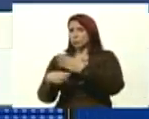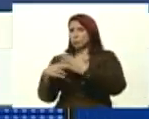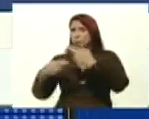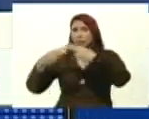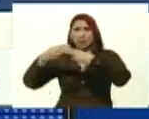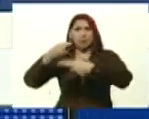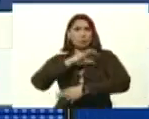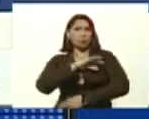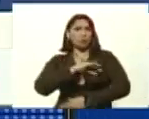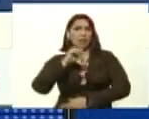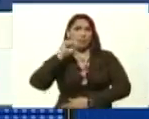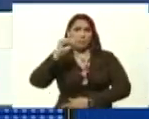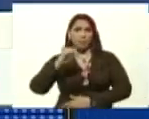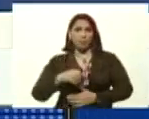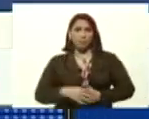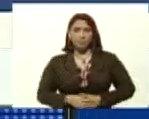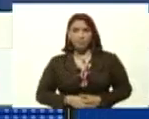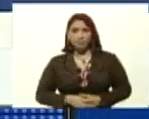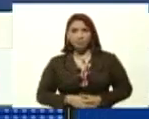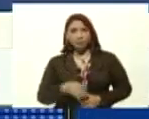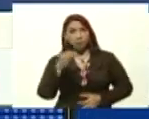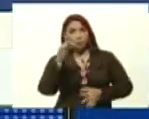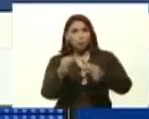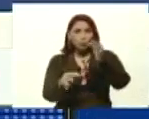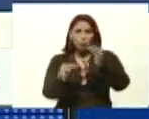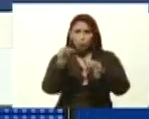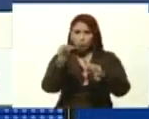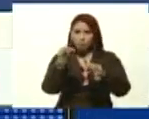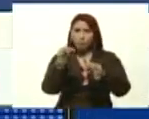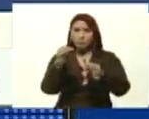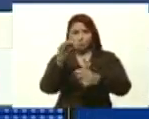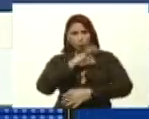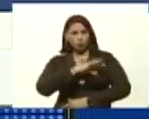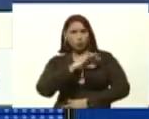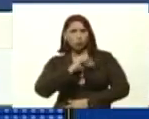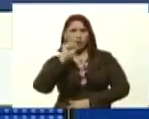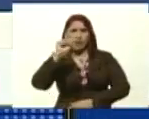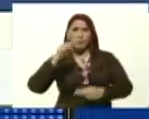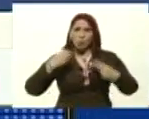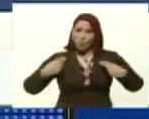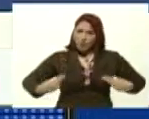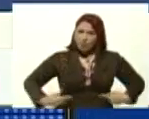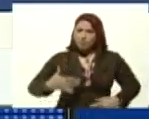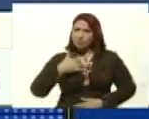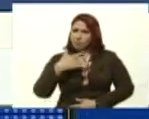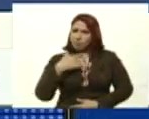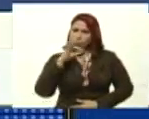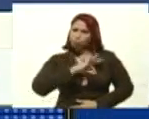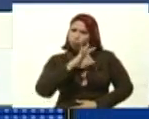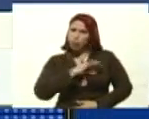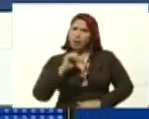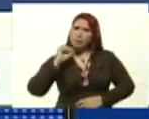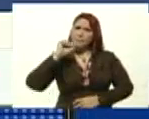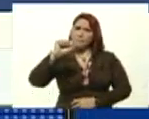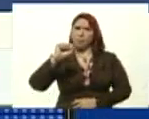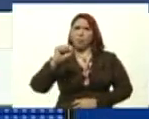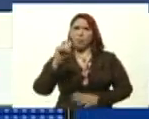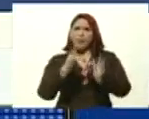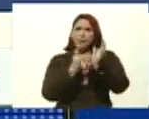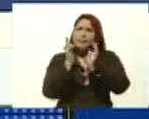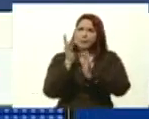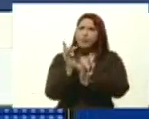el socialismo de los justos, el socialismo humanista, el socialismo de